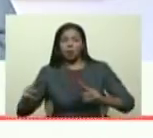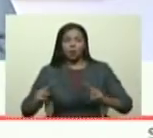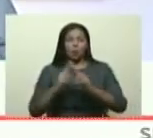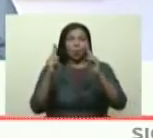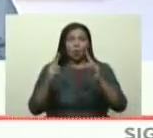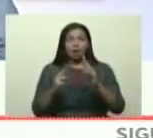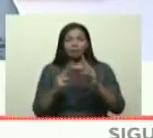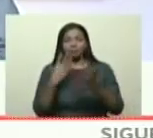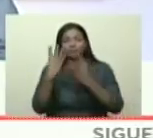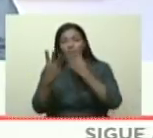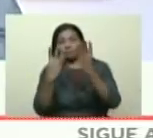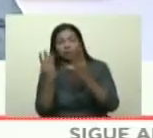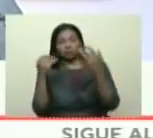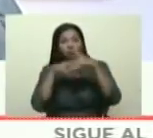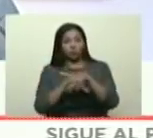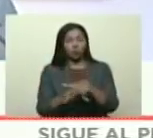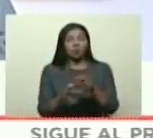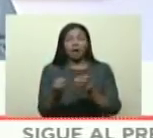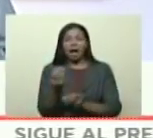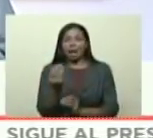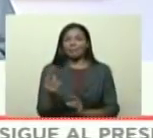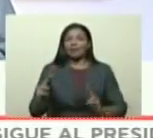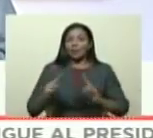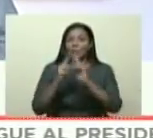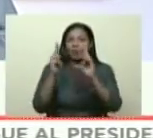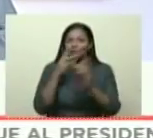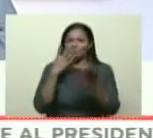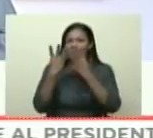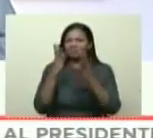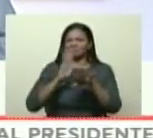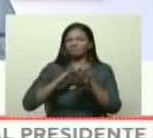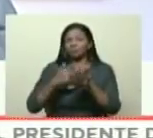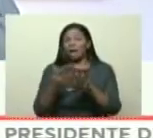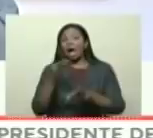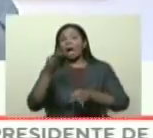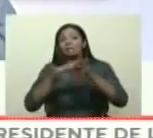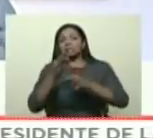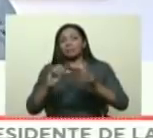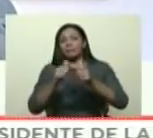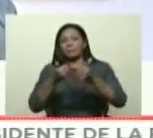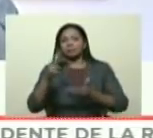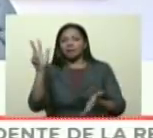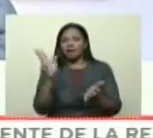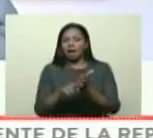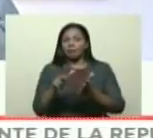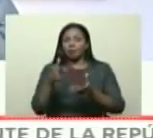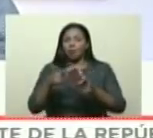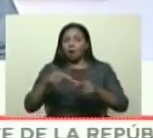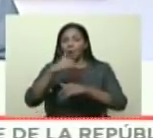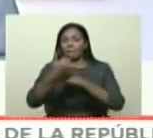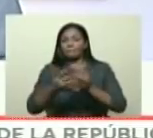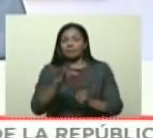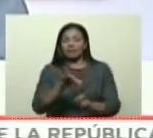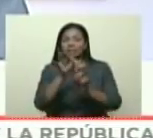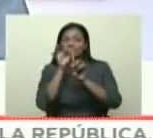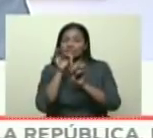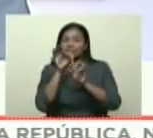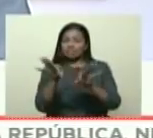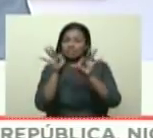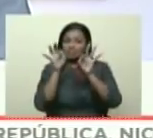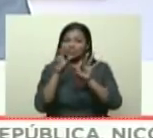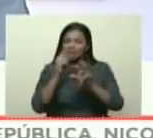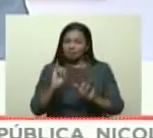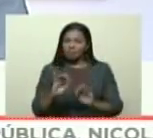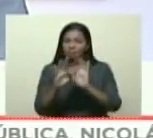encuentro festival, para en ese encuentro festival, en el mes de septiembre, aprobar un plan especial